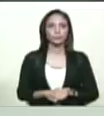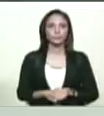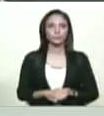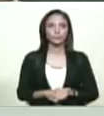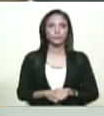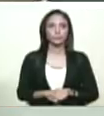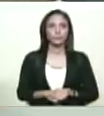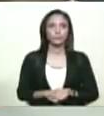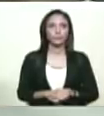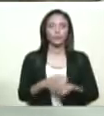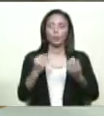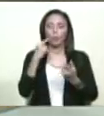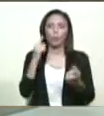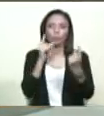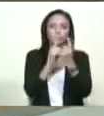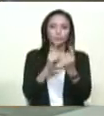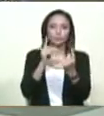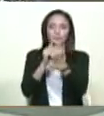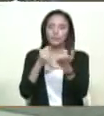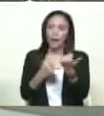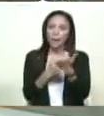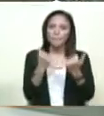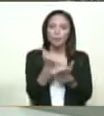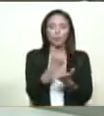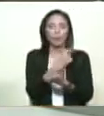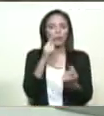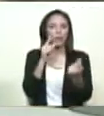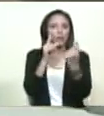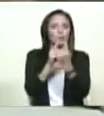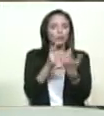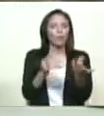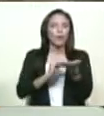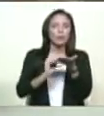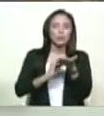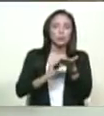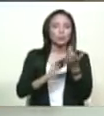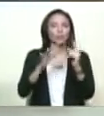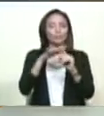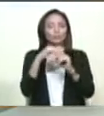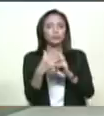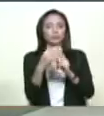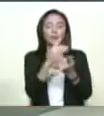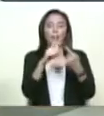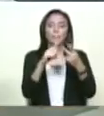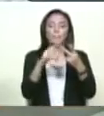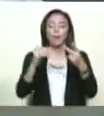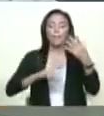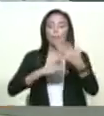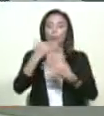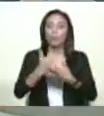atender su problema para los proyectos de desarrollo